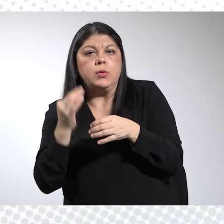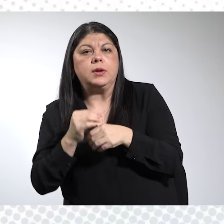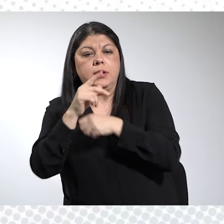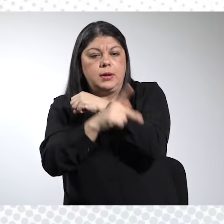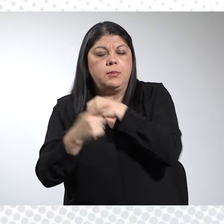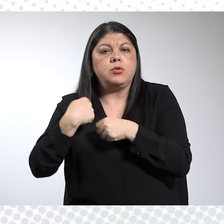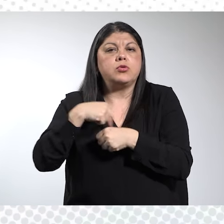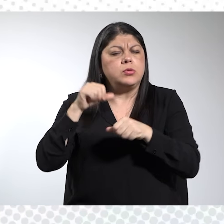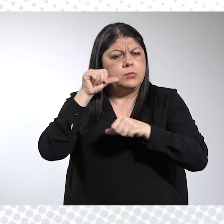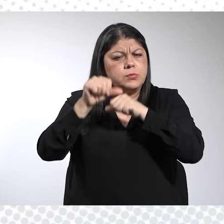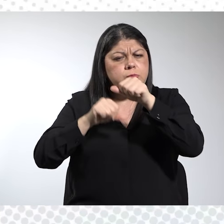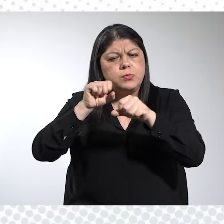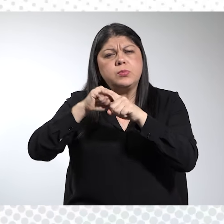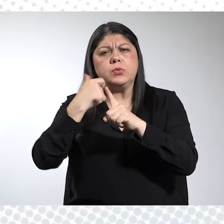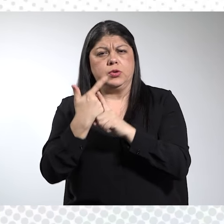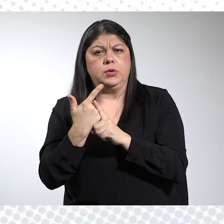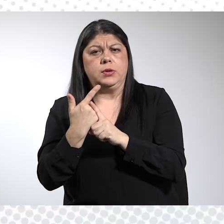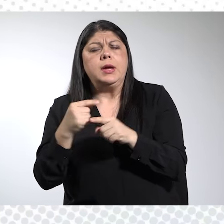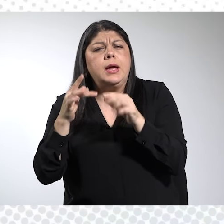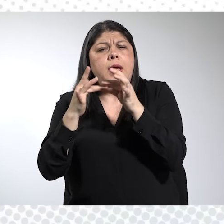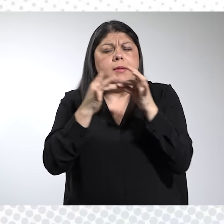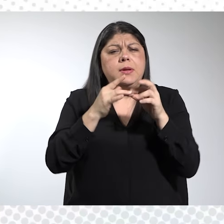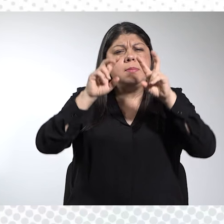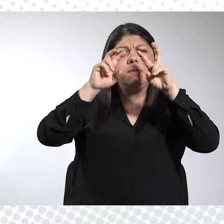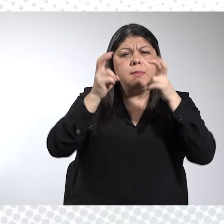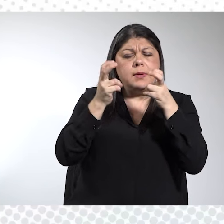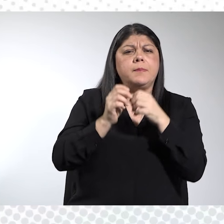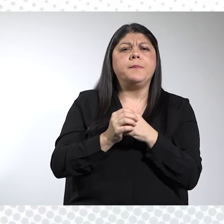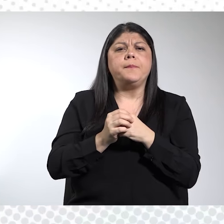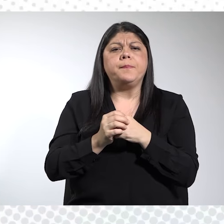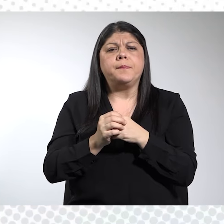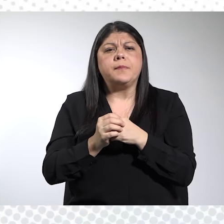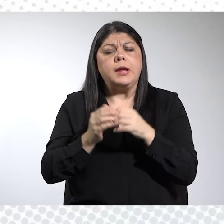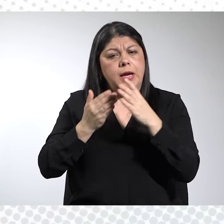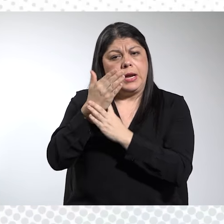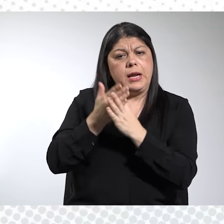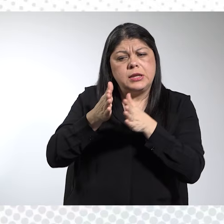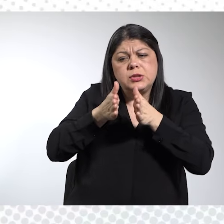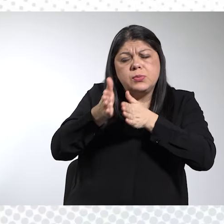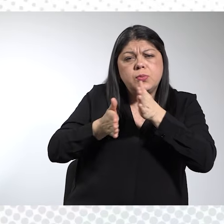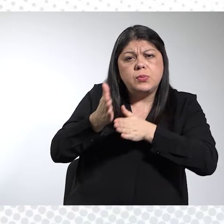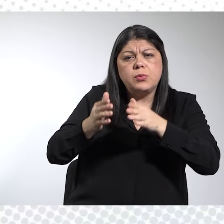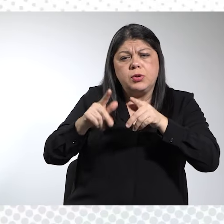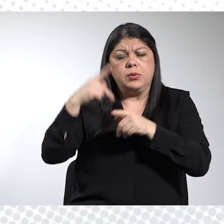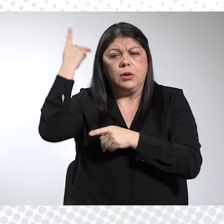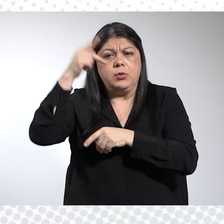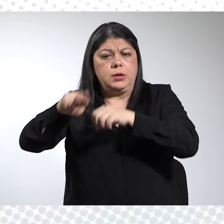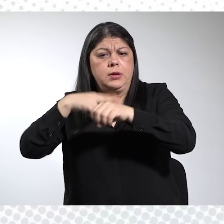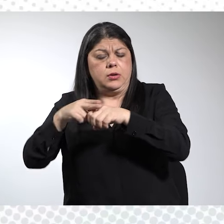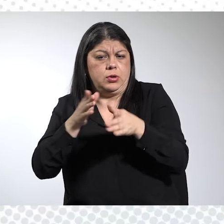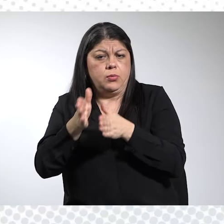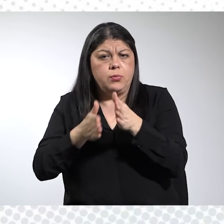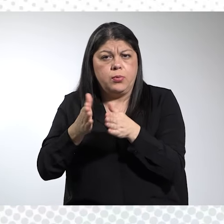de este país que vamos a seguir en las luchas sociales que tienen, sobre todo en el tema del acceso al cuidado desde la Política